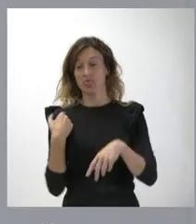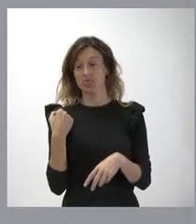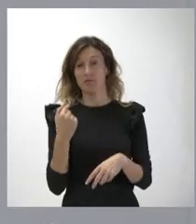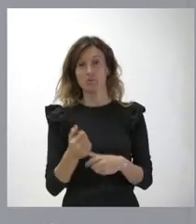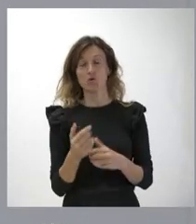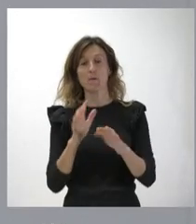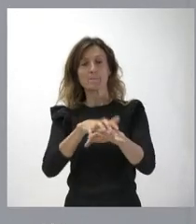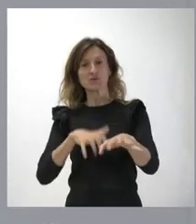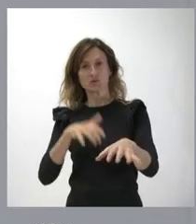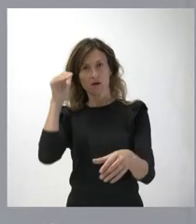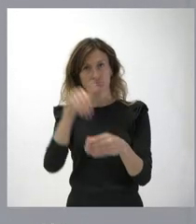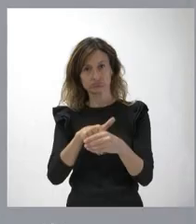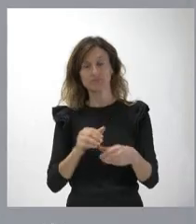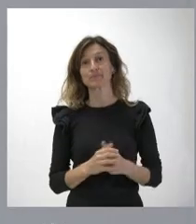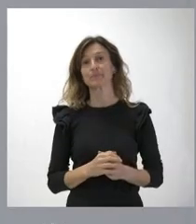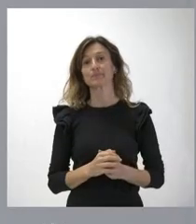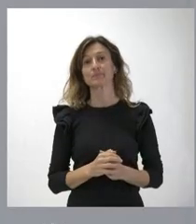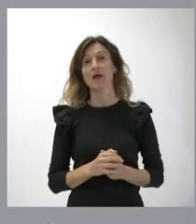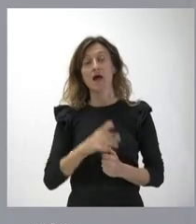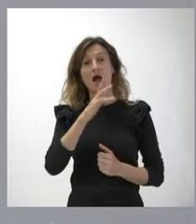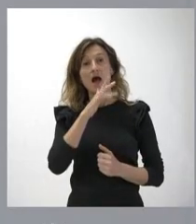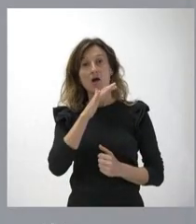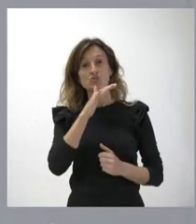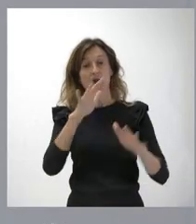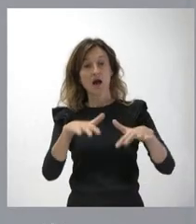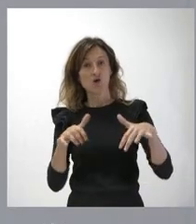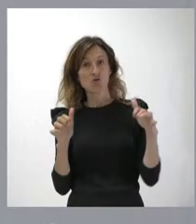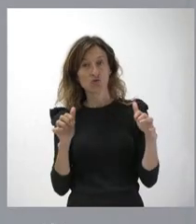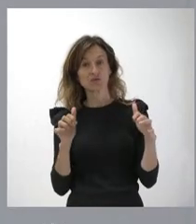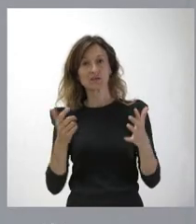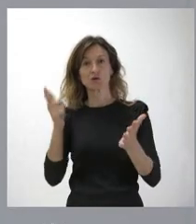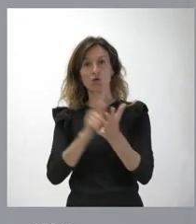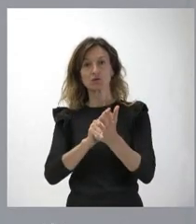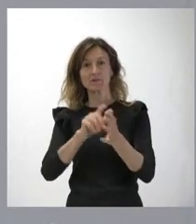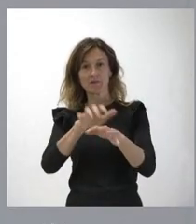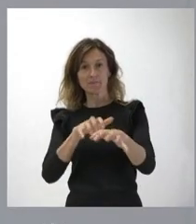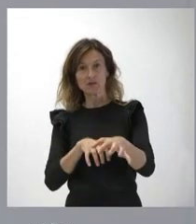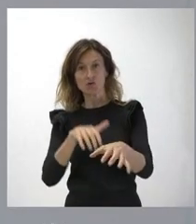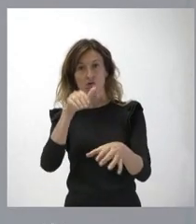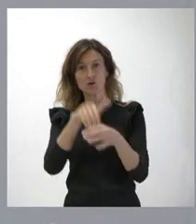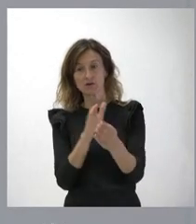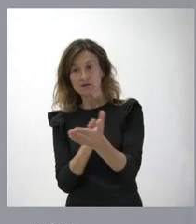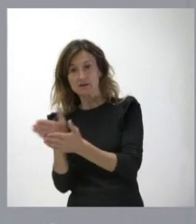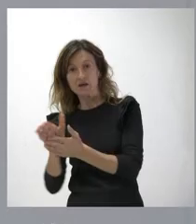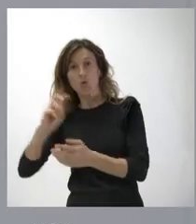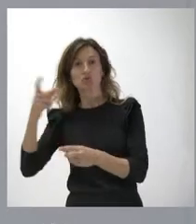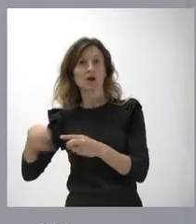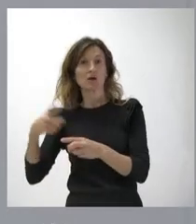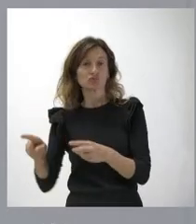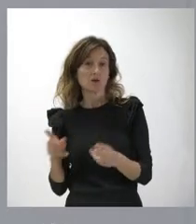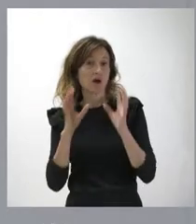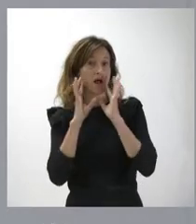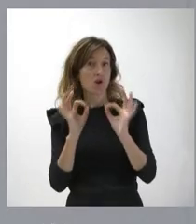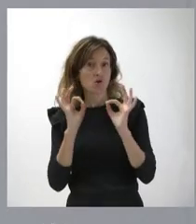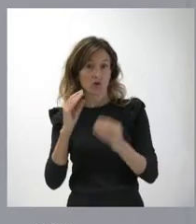amplia mayoría parlamentaria si ahora hay en las Cortes una mayoría parlamentaria alternativa para hacer otra cosa pues lógicamente